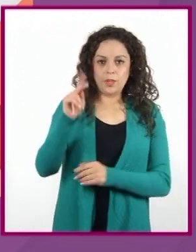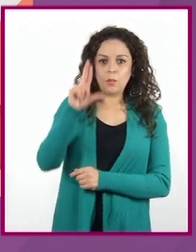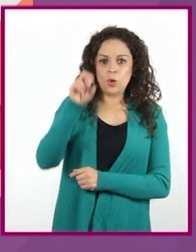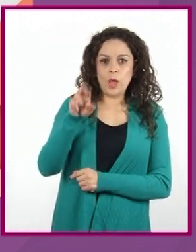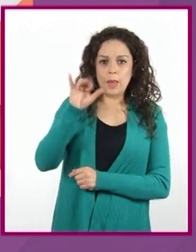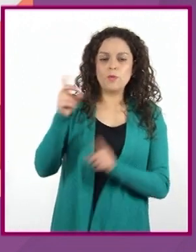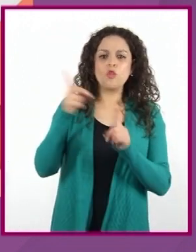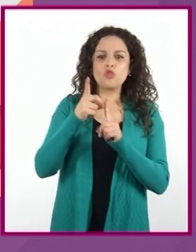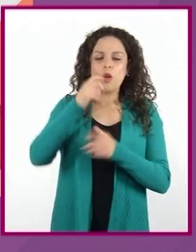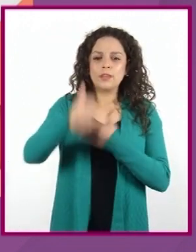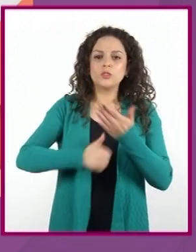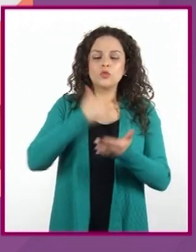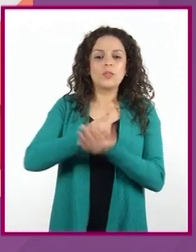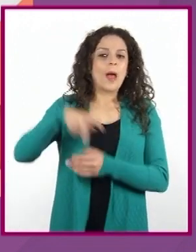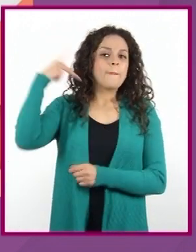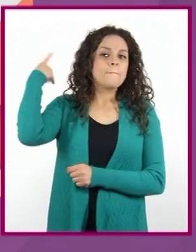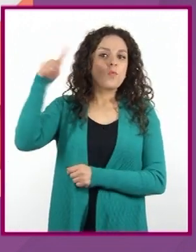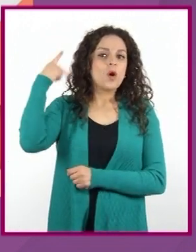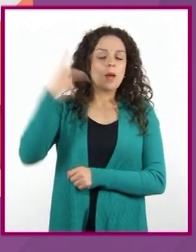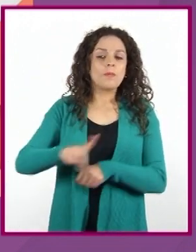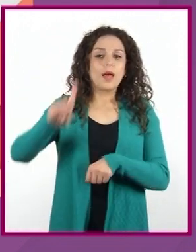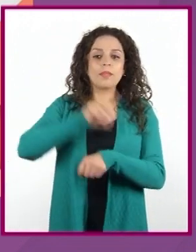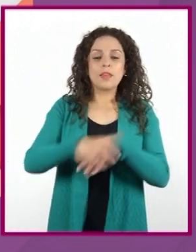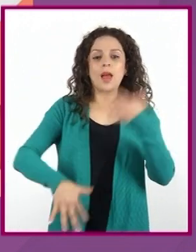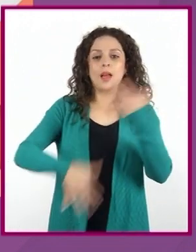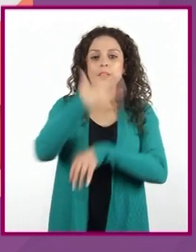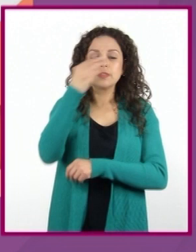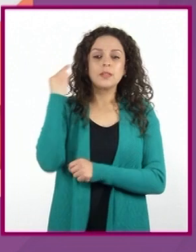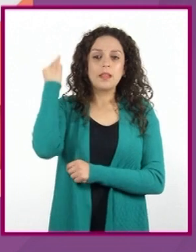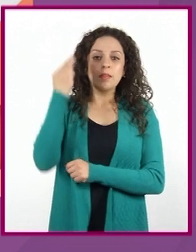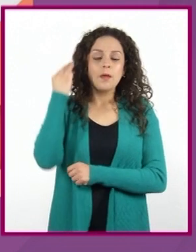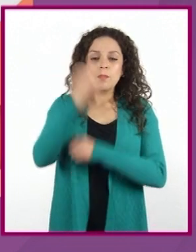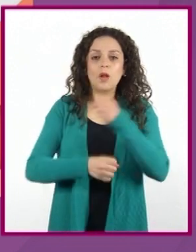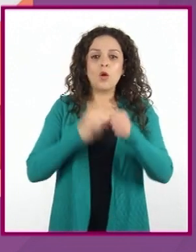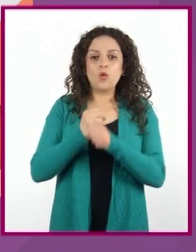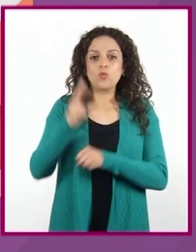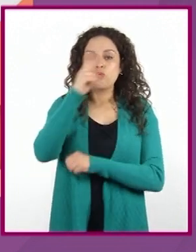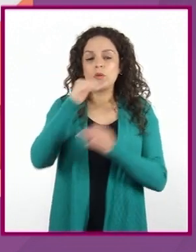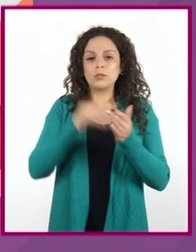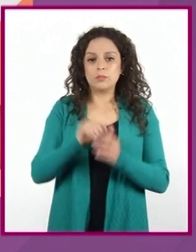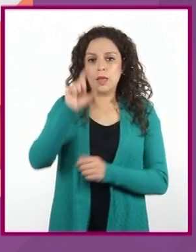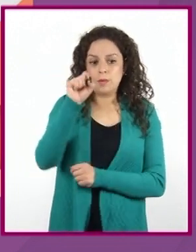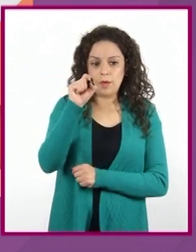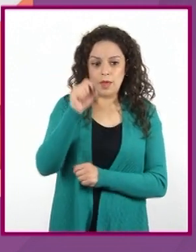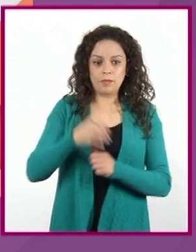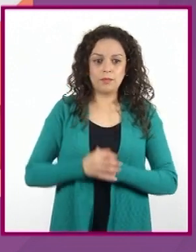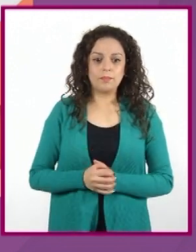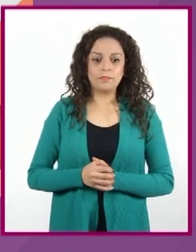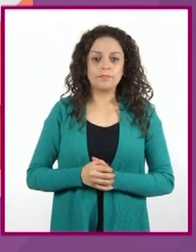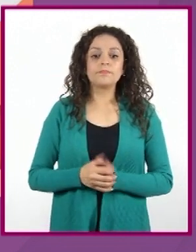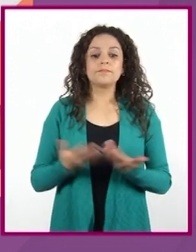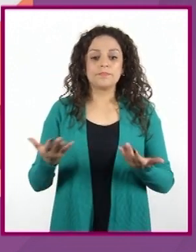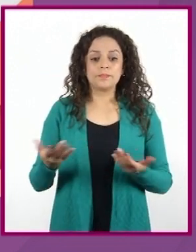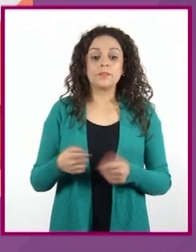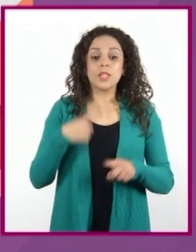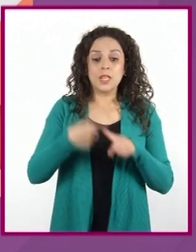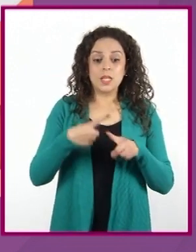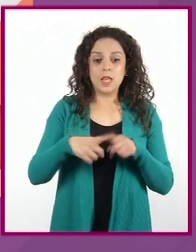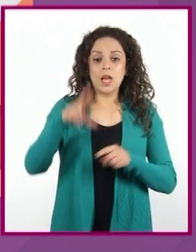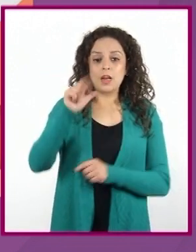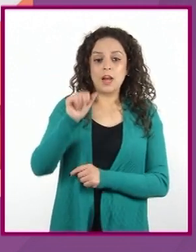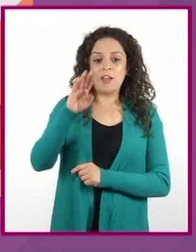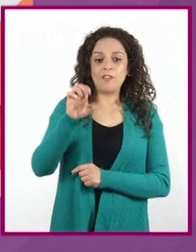Puebla, Puebla a 15 de marzo de 2020. Comparece por una parte el C. Rafael